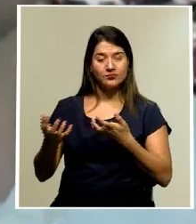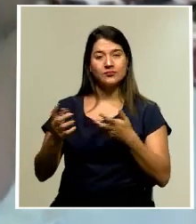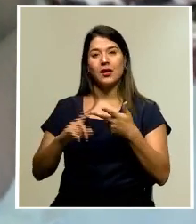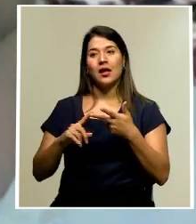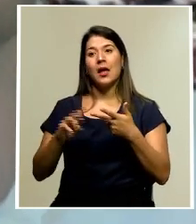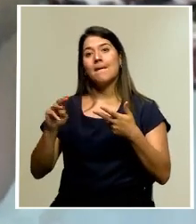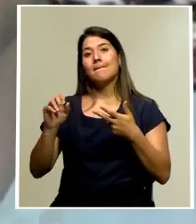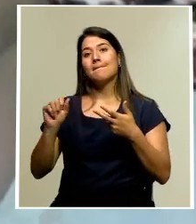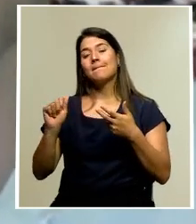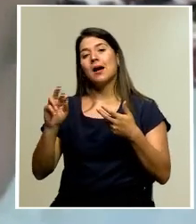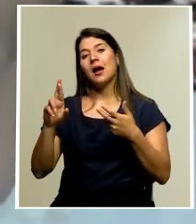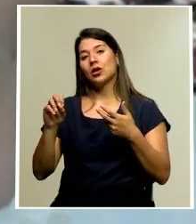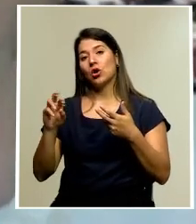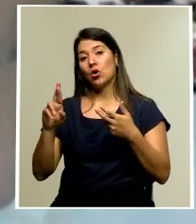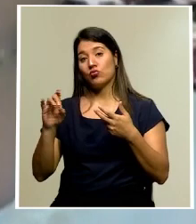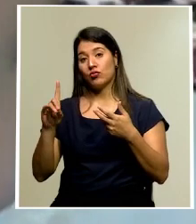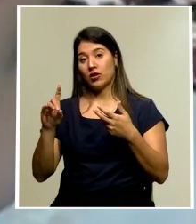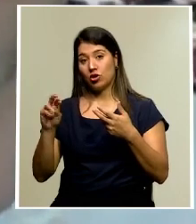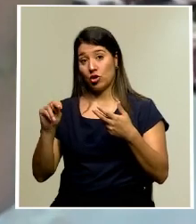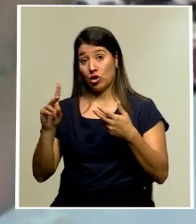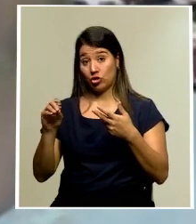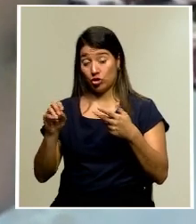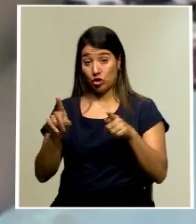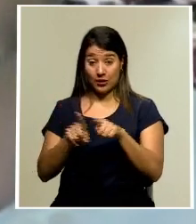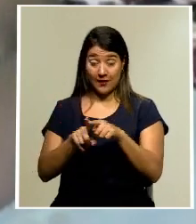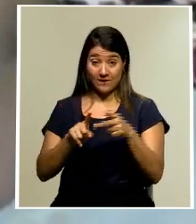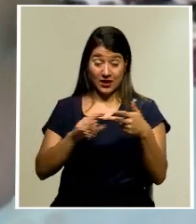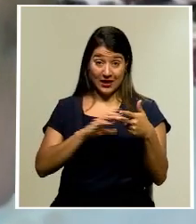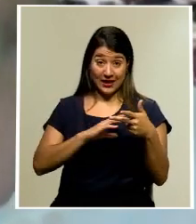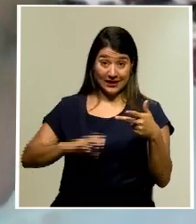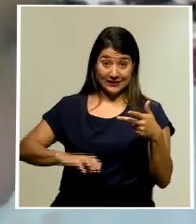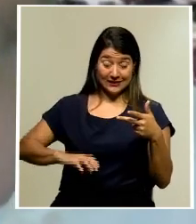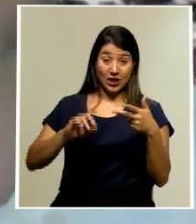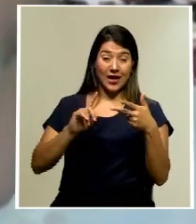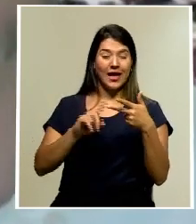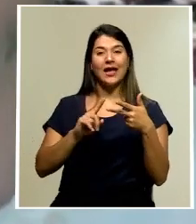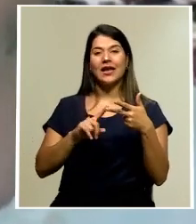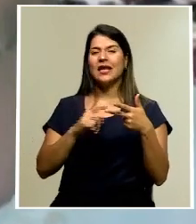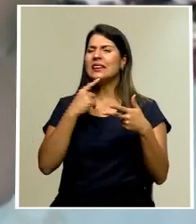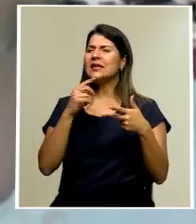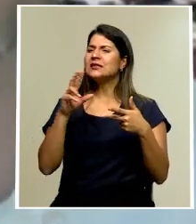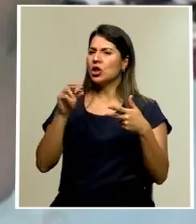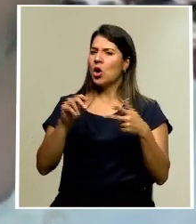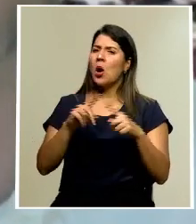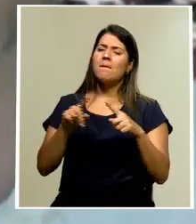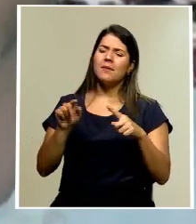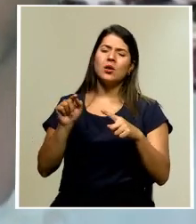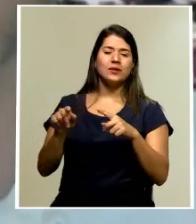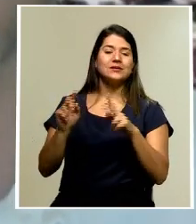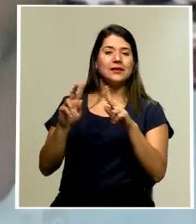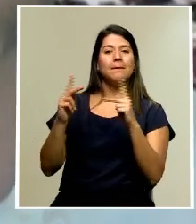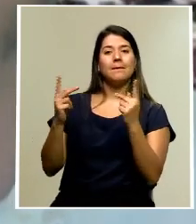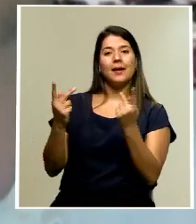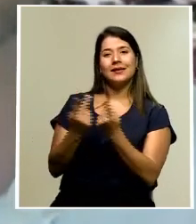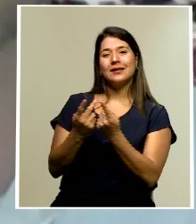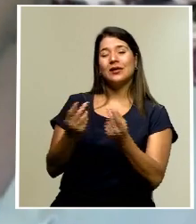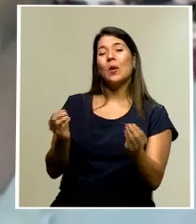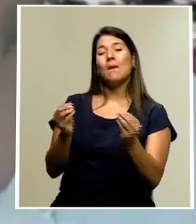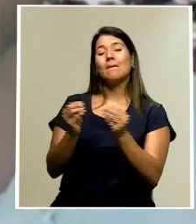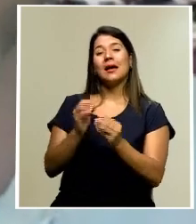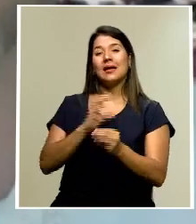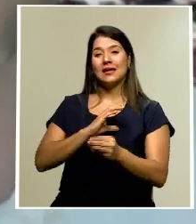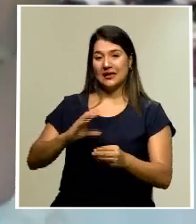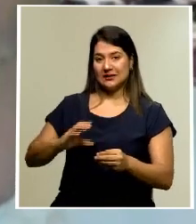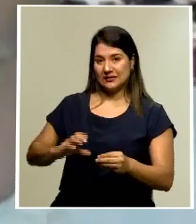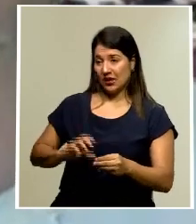mismo Mario Redondo, que es otra fuerza cristiana, ¿verdad? Aunque don Mario reniegue de ello, pero es un partido más cristiano y